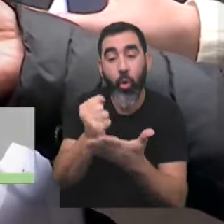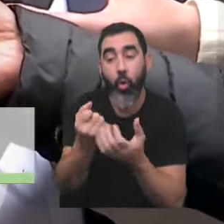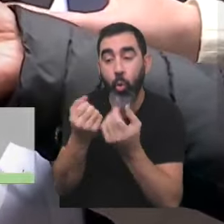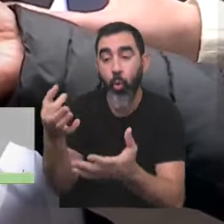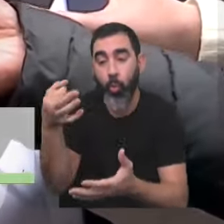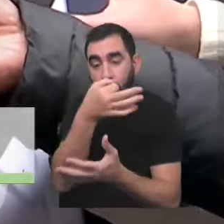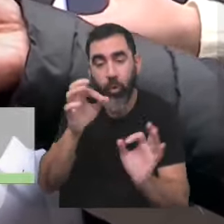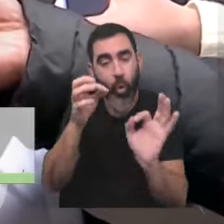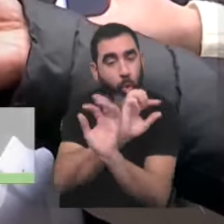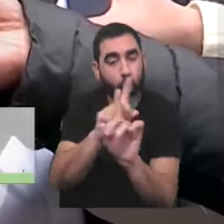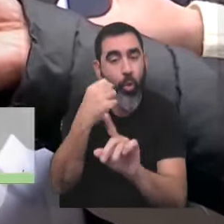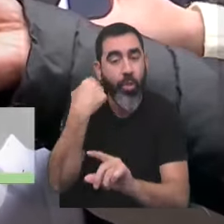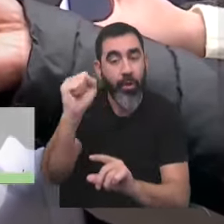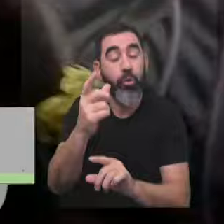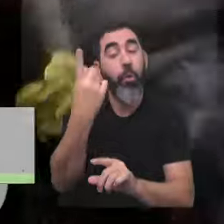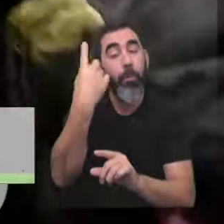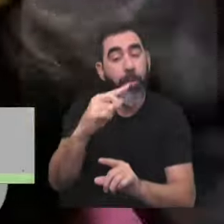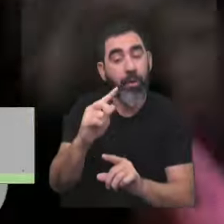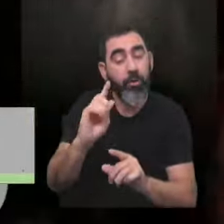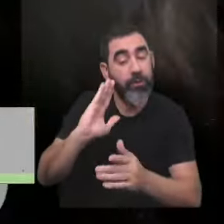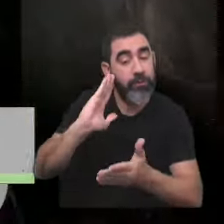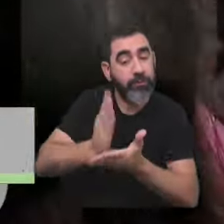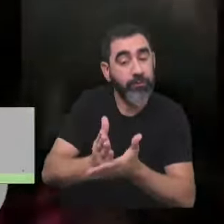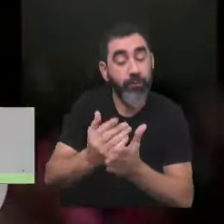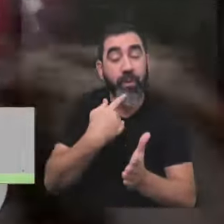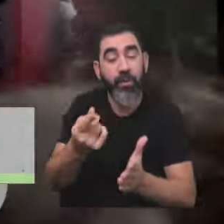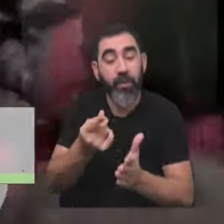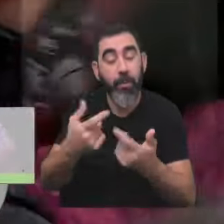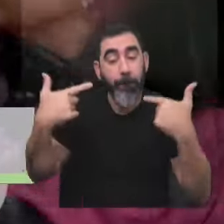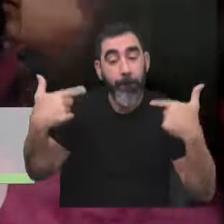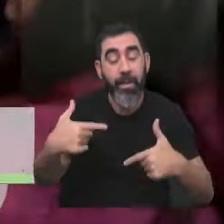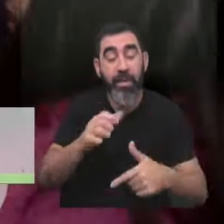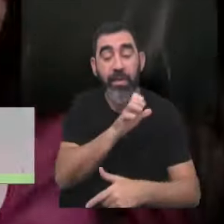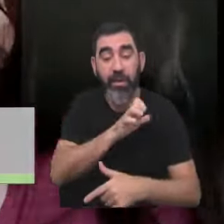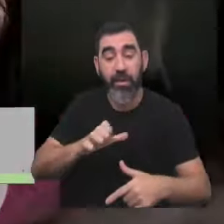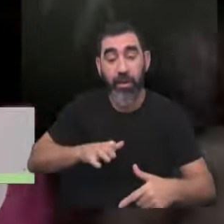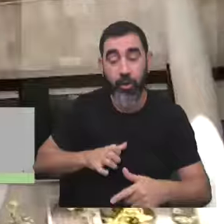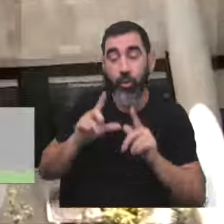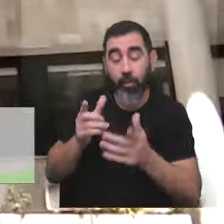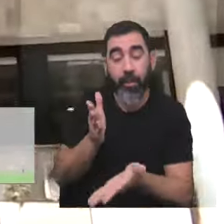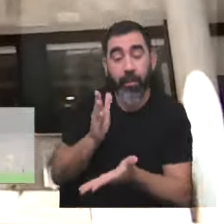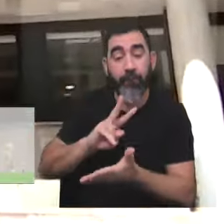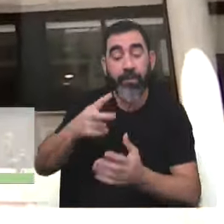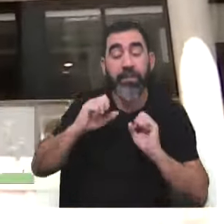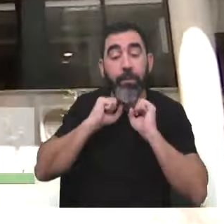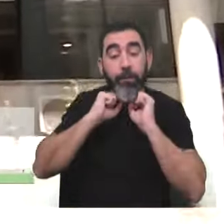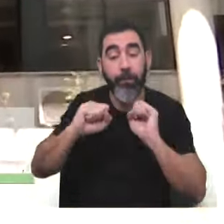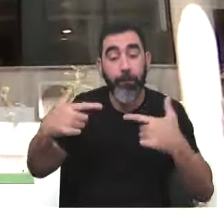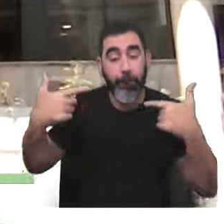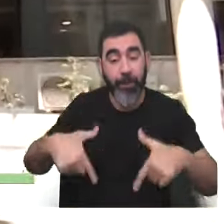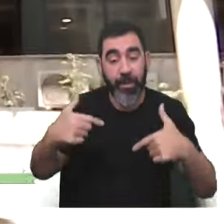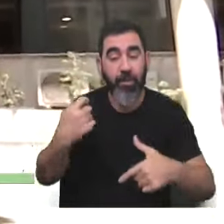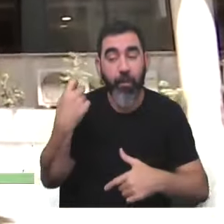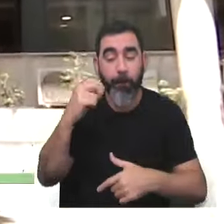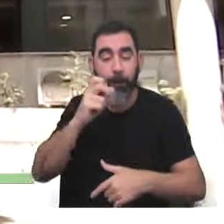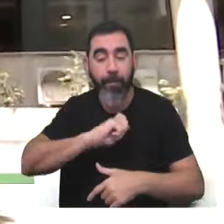Configura delito penal pero en su dictamen sostiene que los ministros de estado y sus respectivos sub secretarios faltaron a la verdad